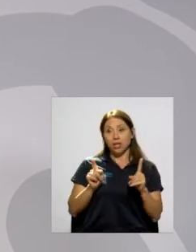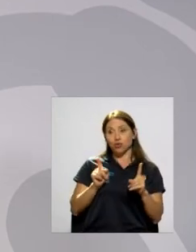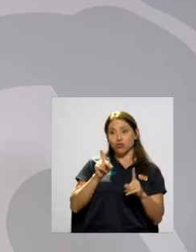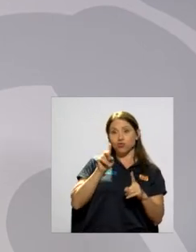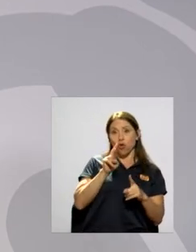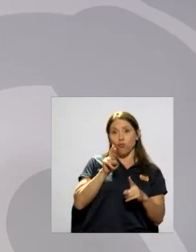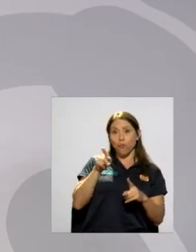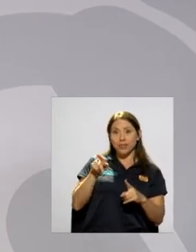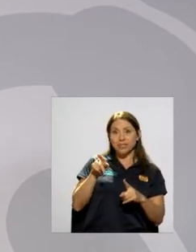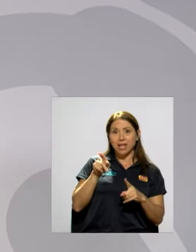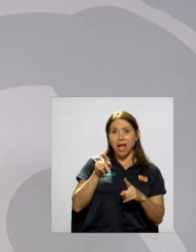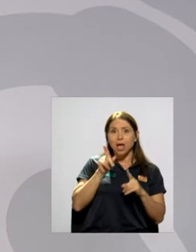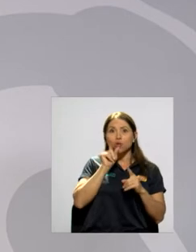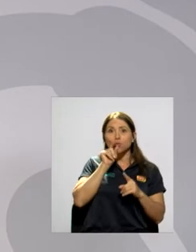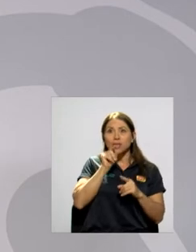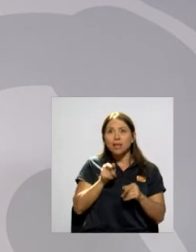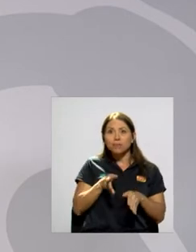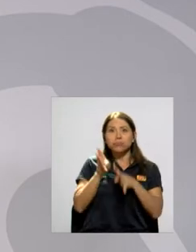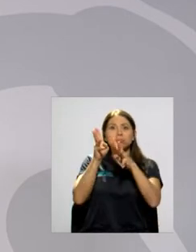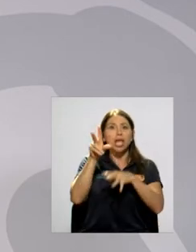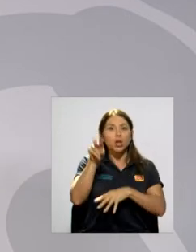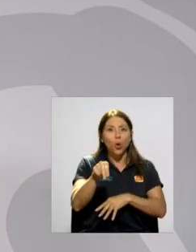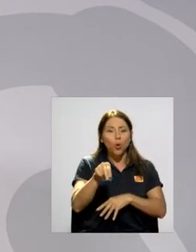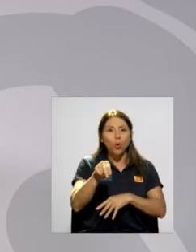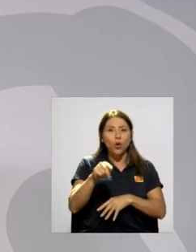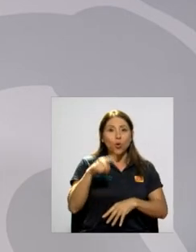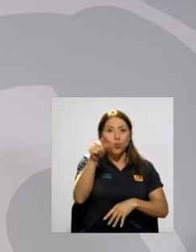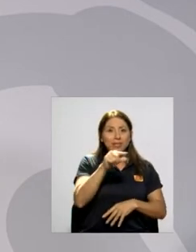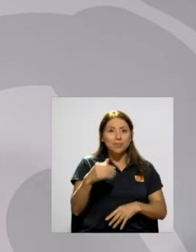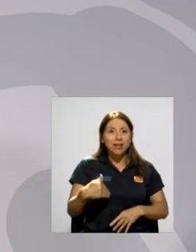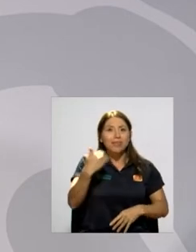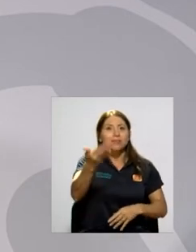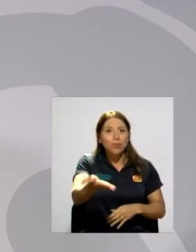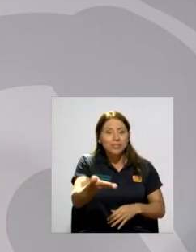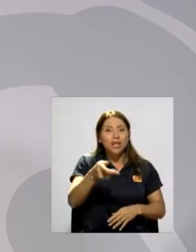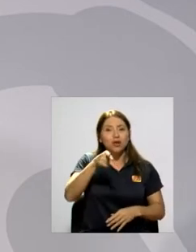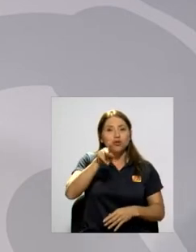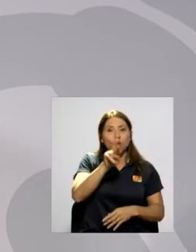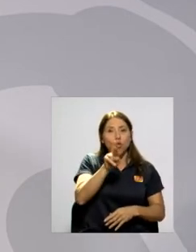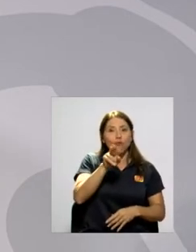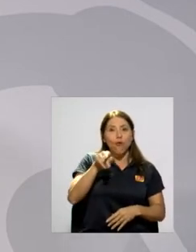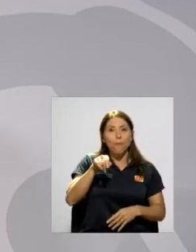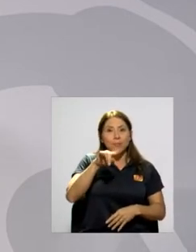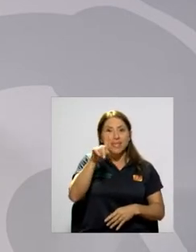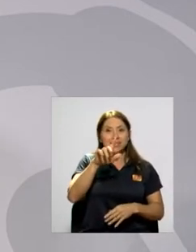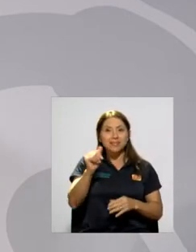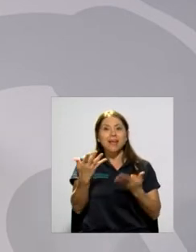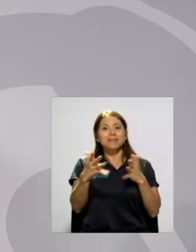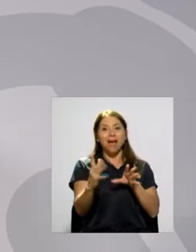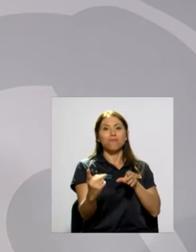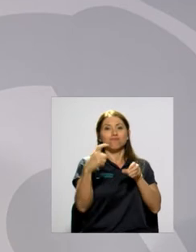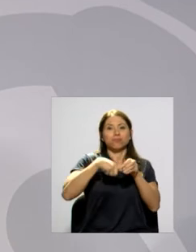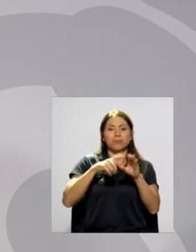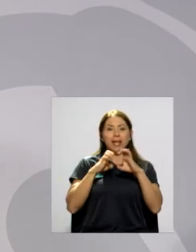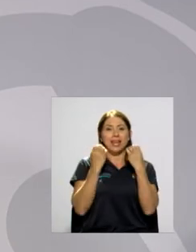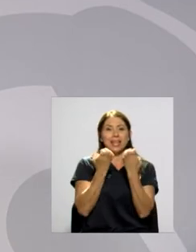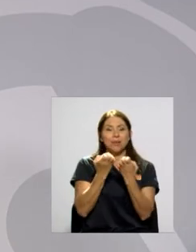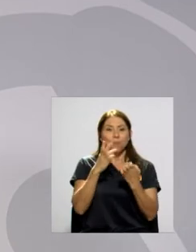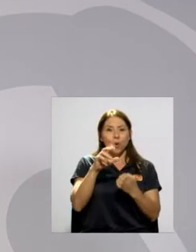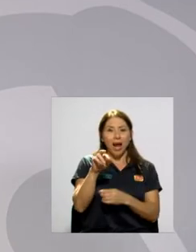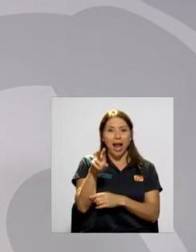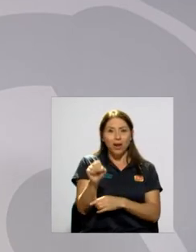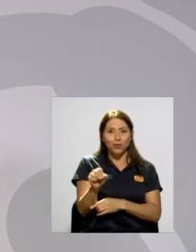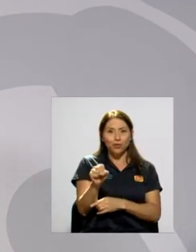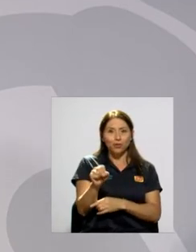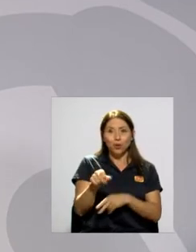inmediato, a la semana siguiente, Rodolfo Pisa estaba siendo parte del equipo de Carlos. Entonces, ¿cómo quien le lleva la contraria al propio